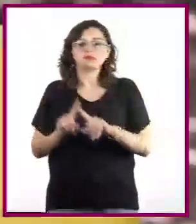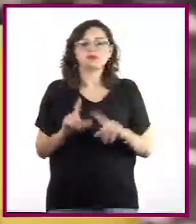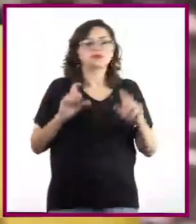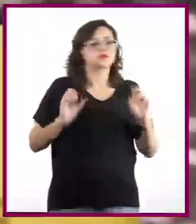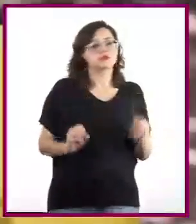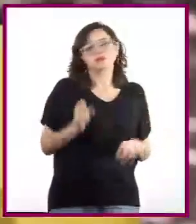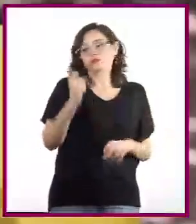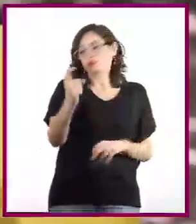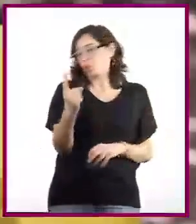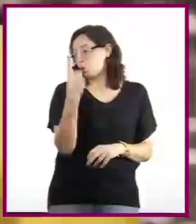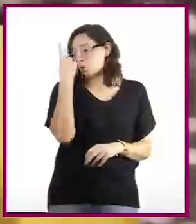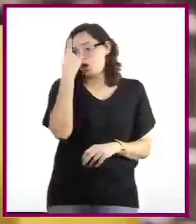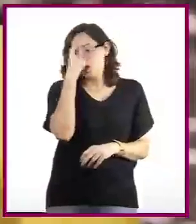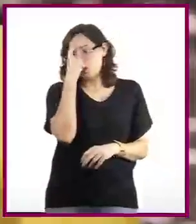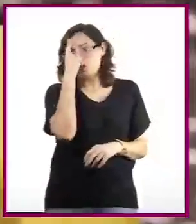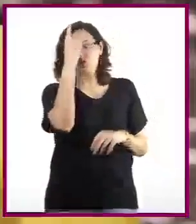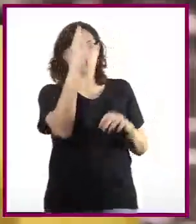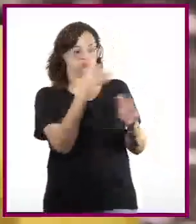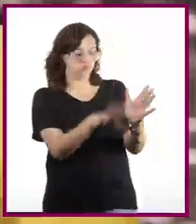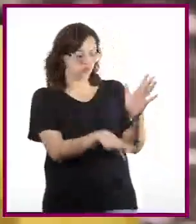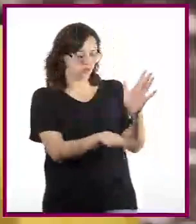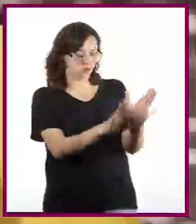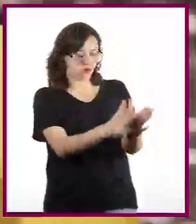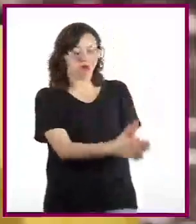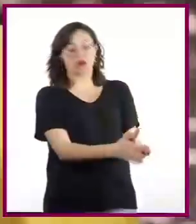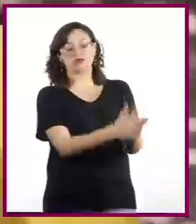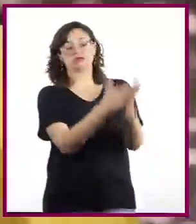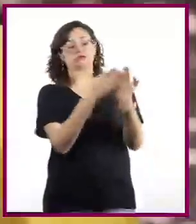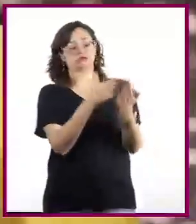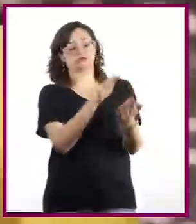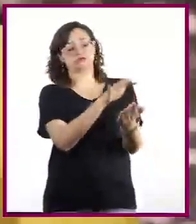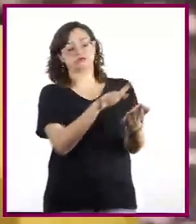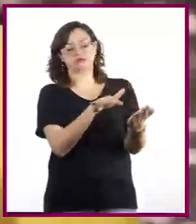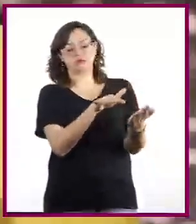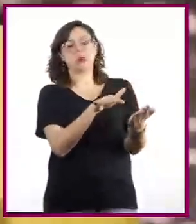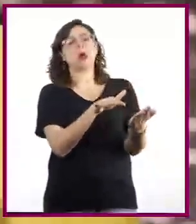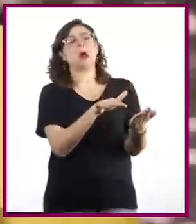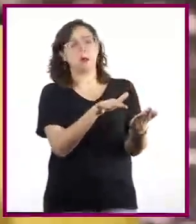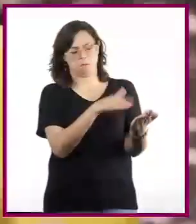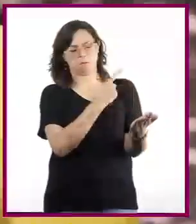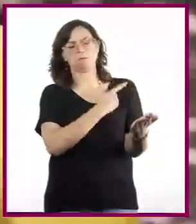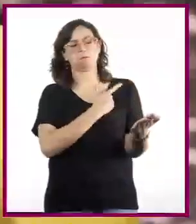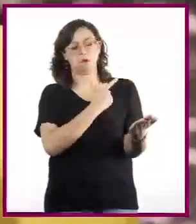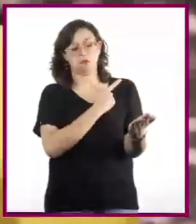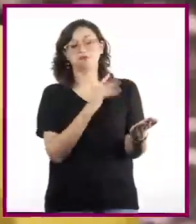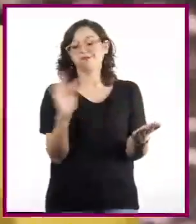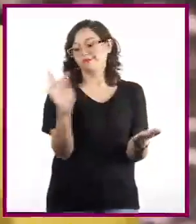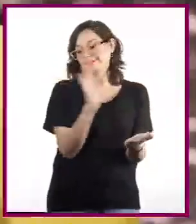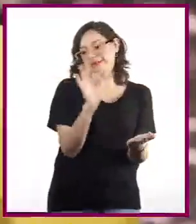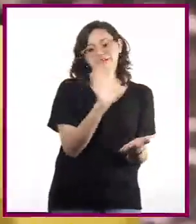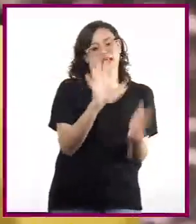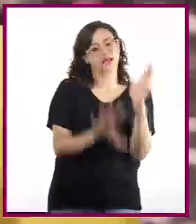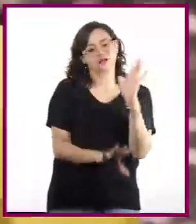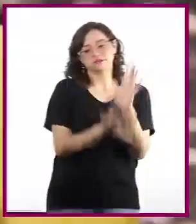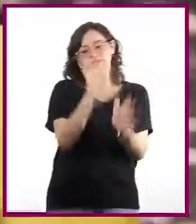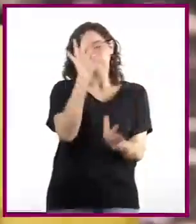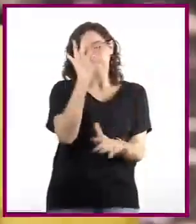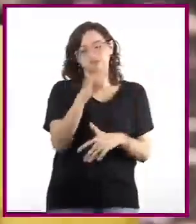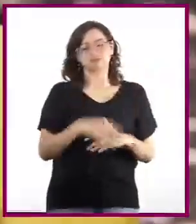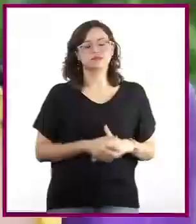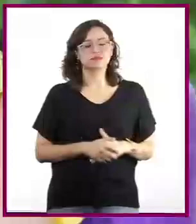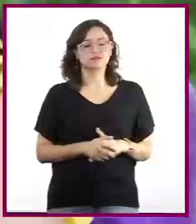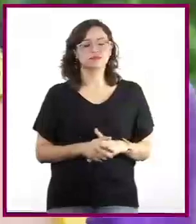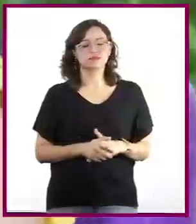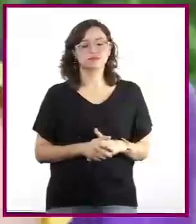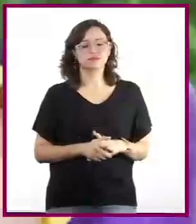a un autor y si algún poema al abrir el libro les llama la atención, pues ese libro podría ser o estar destinado para que lo